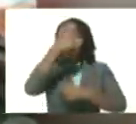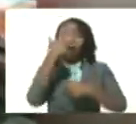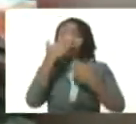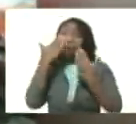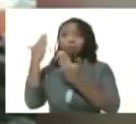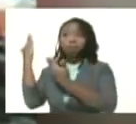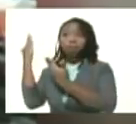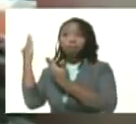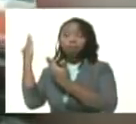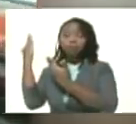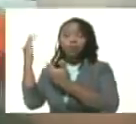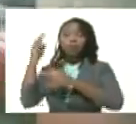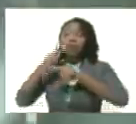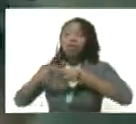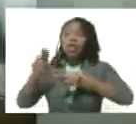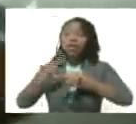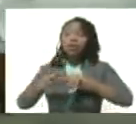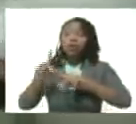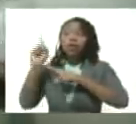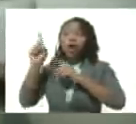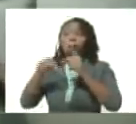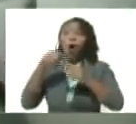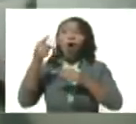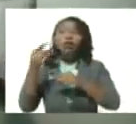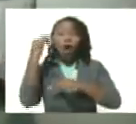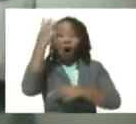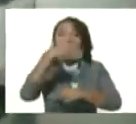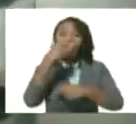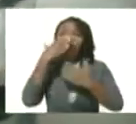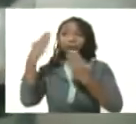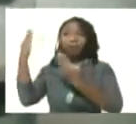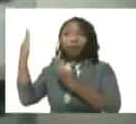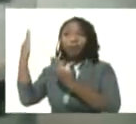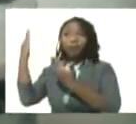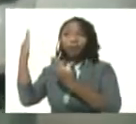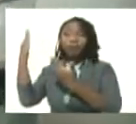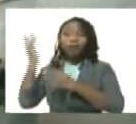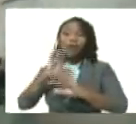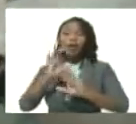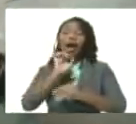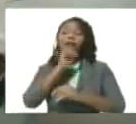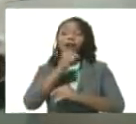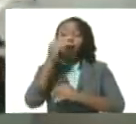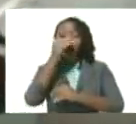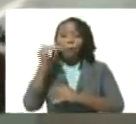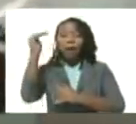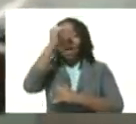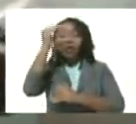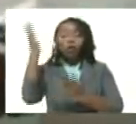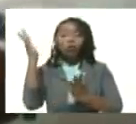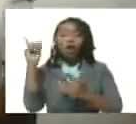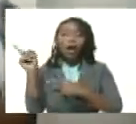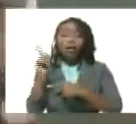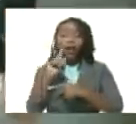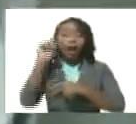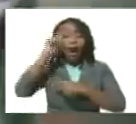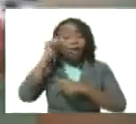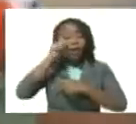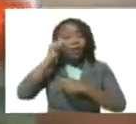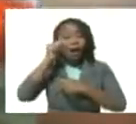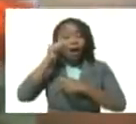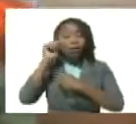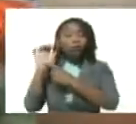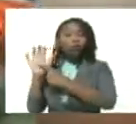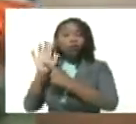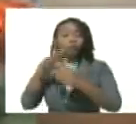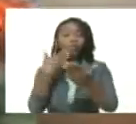niño prácticamente, y este otro joven, que ya es mayor de edad. Entonces, lamentablemente, este video lo vamos a hacer correr por todas